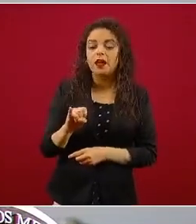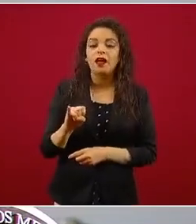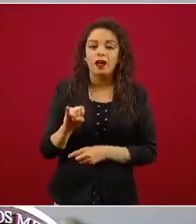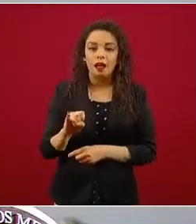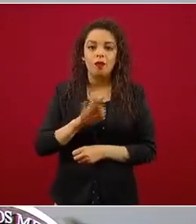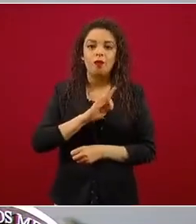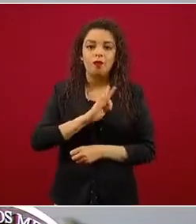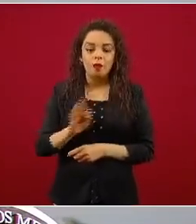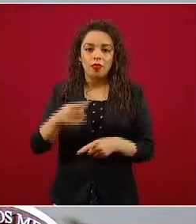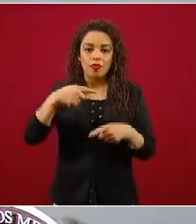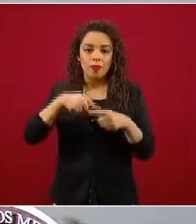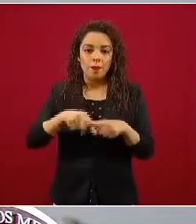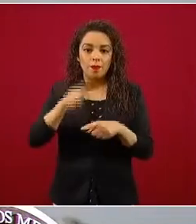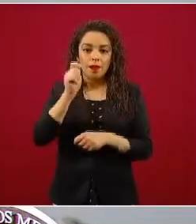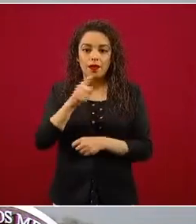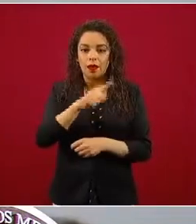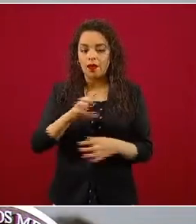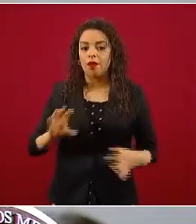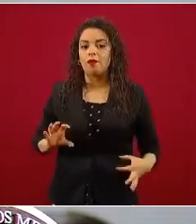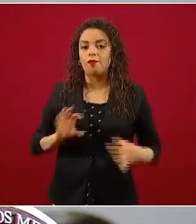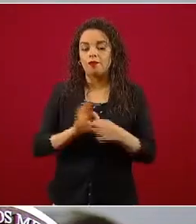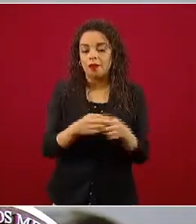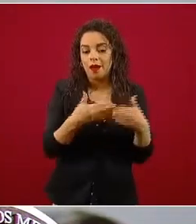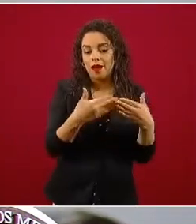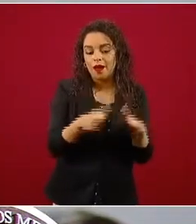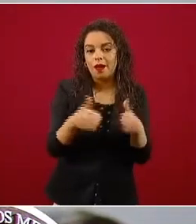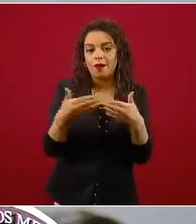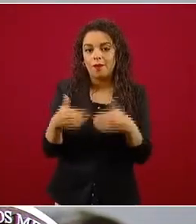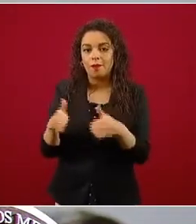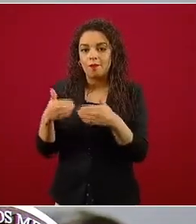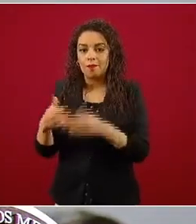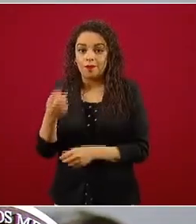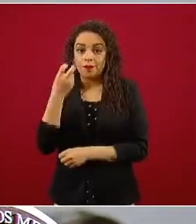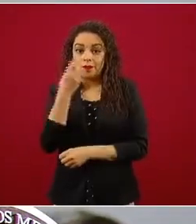lineamiento correspondiente para la apertura en el sector turístico,